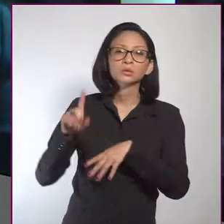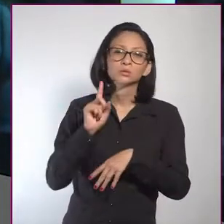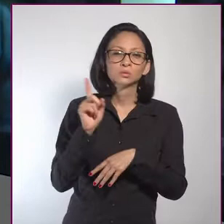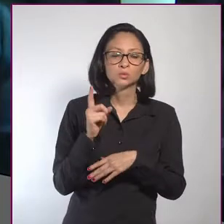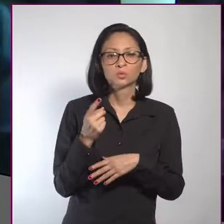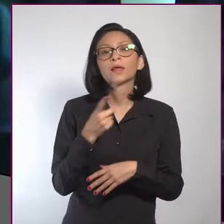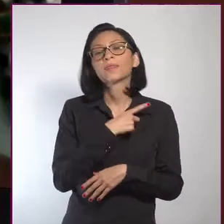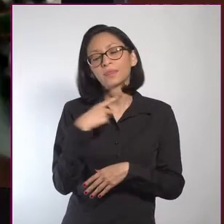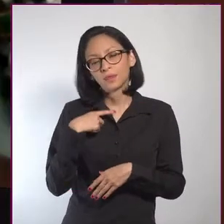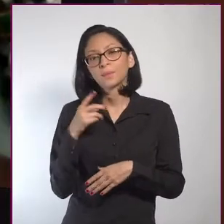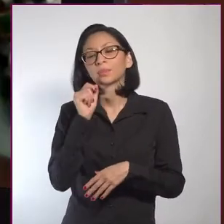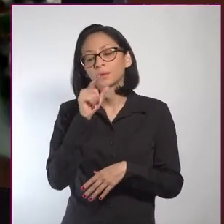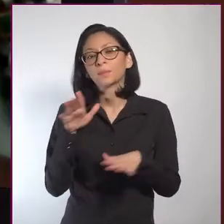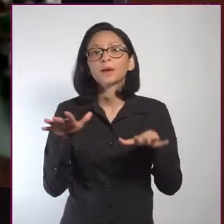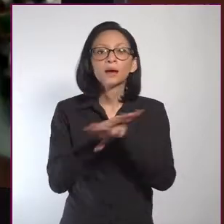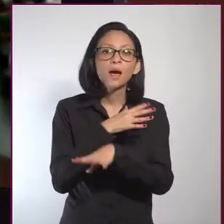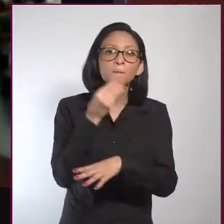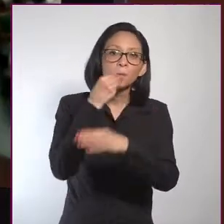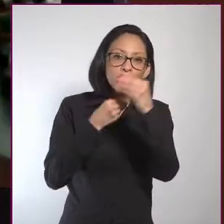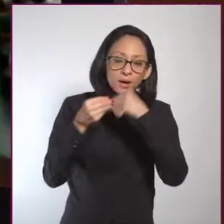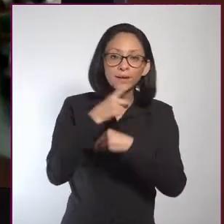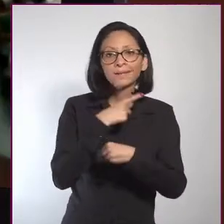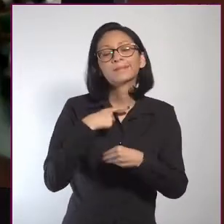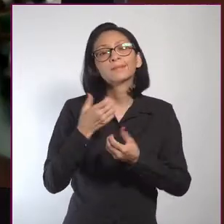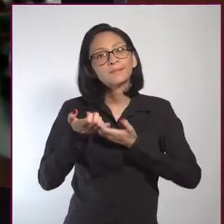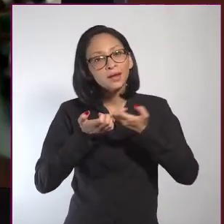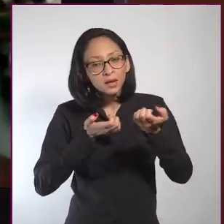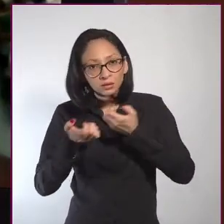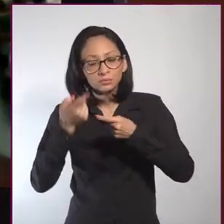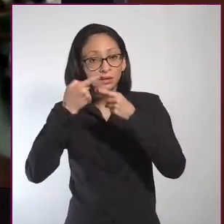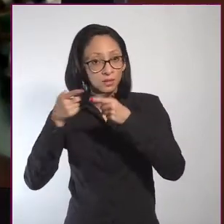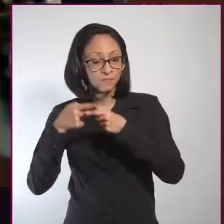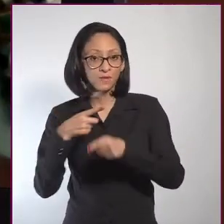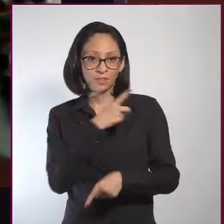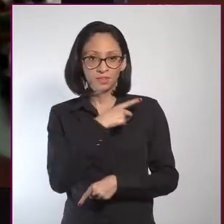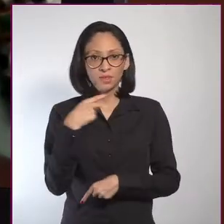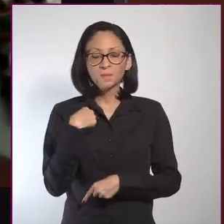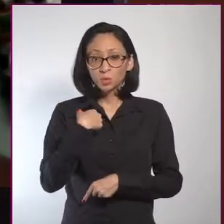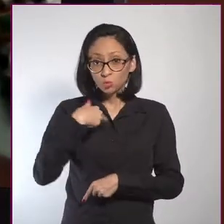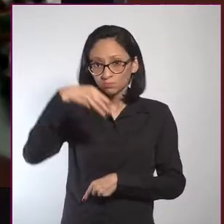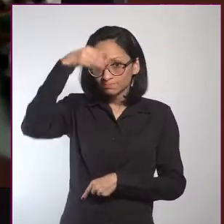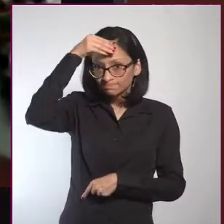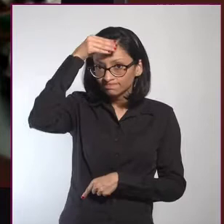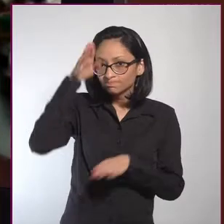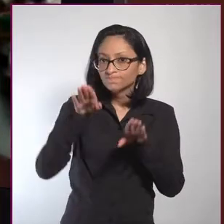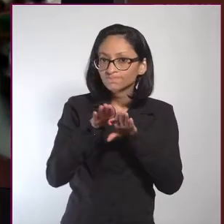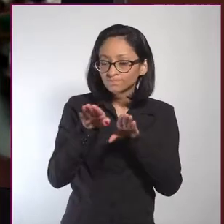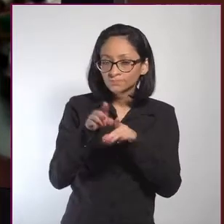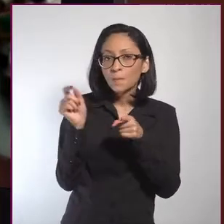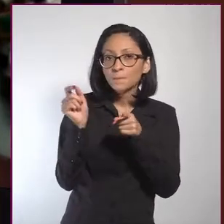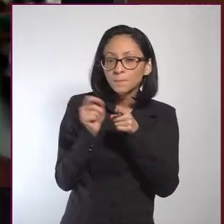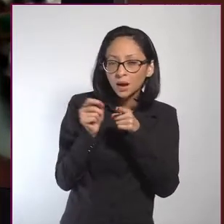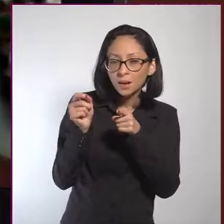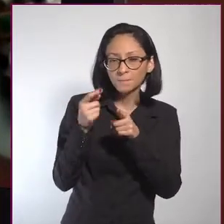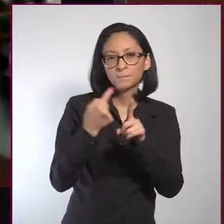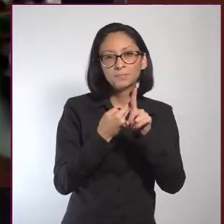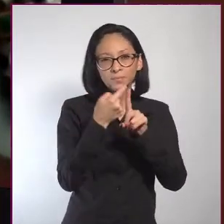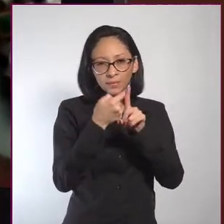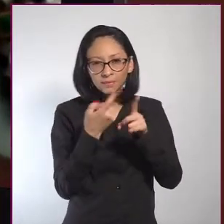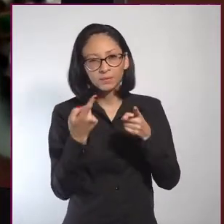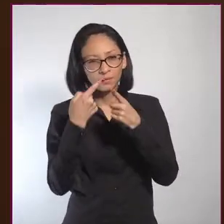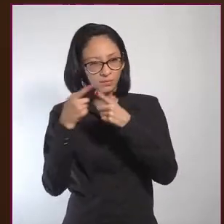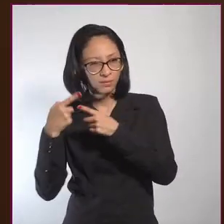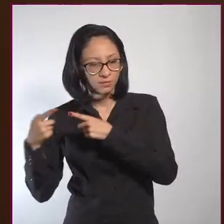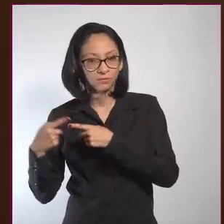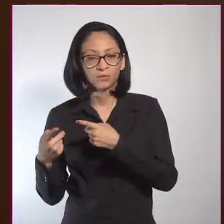su alimentación, a aprender a hacer ejercicio, a aprender a medir su glucosa, a aprender a revisarse los